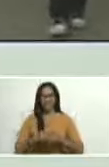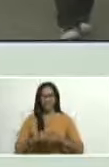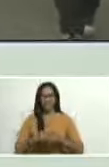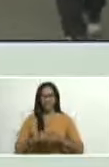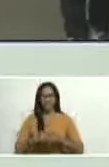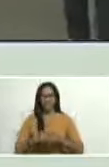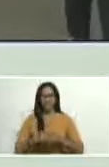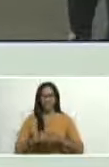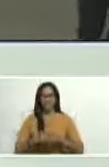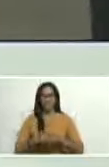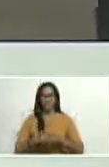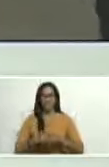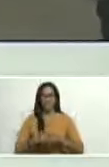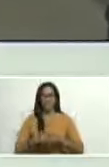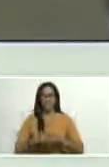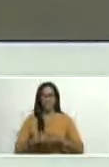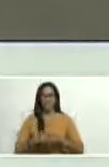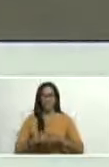gallo?